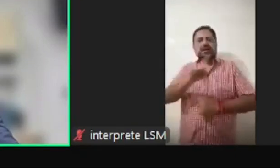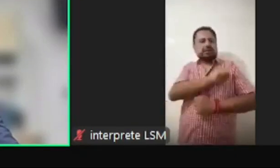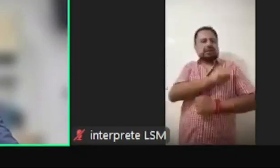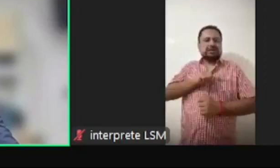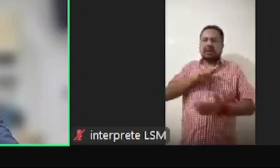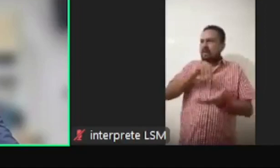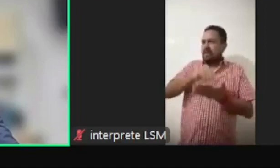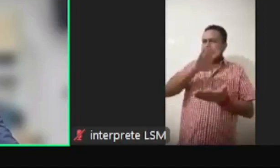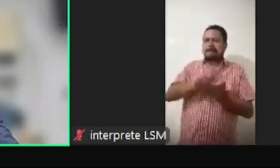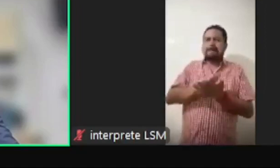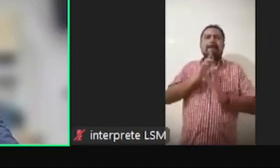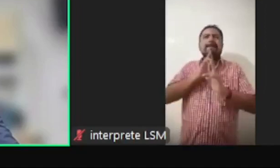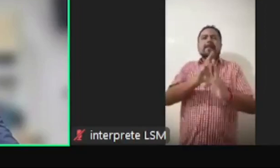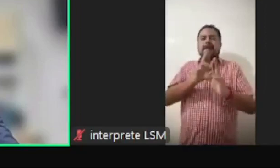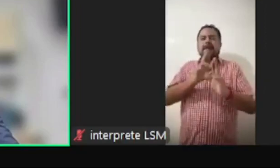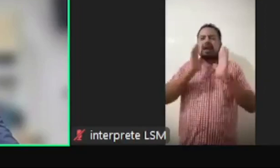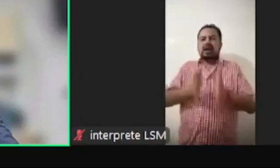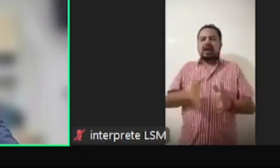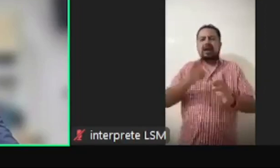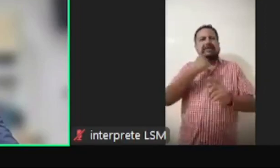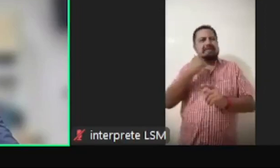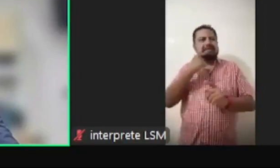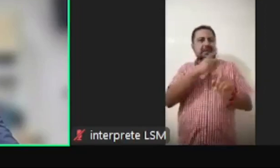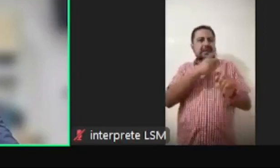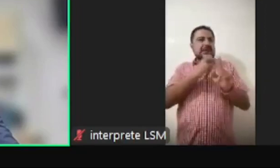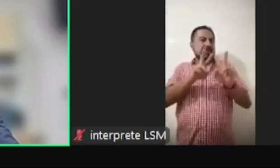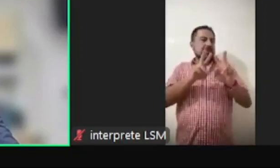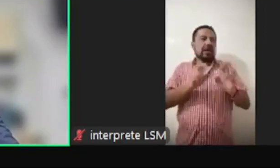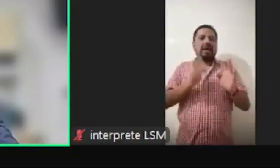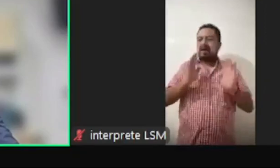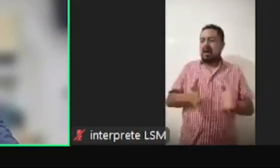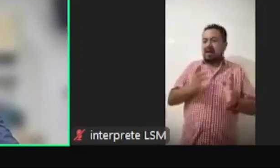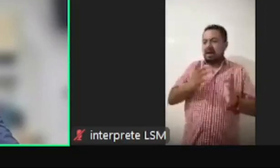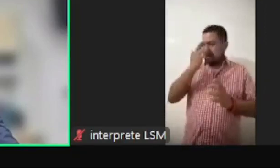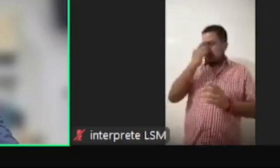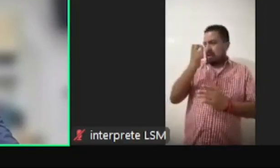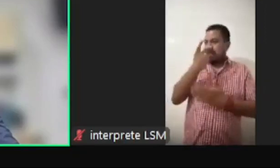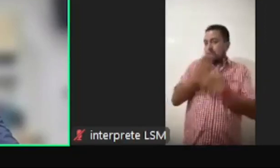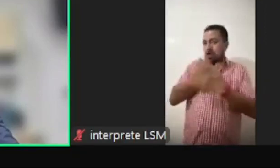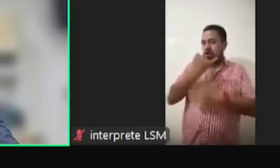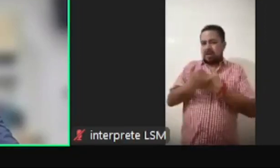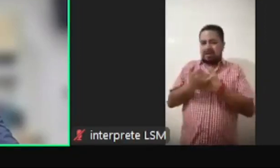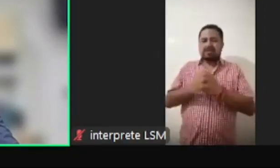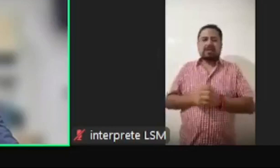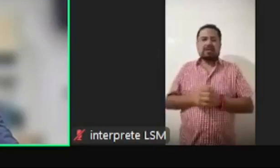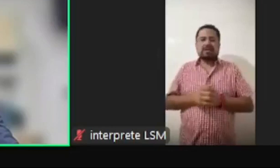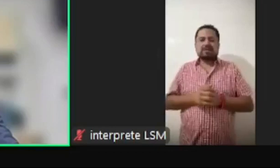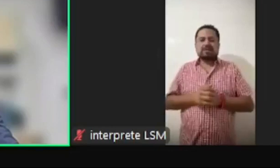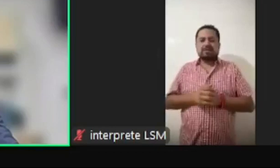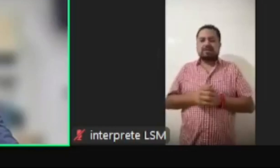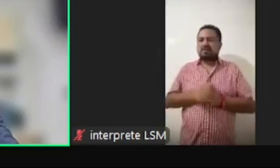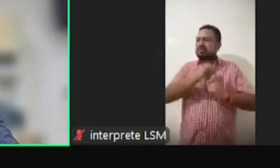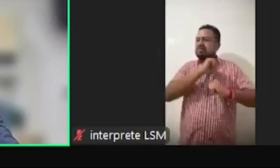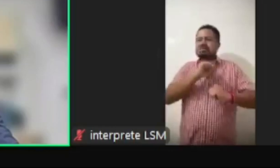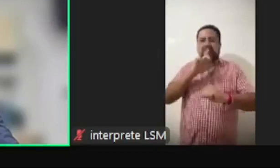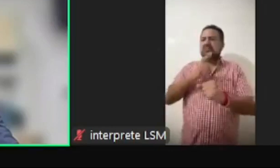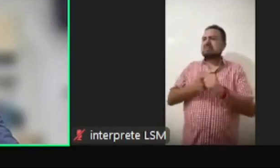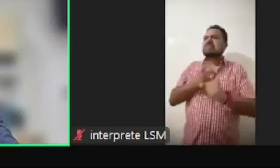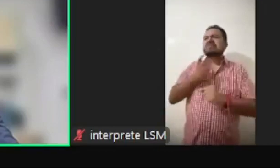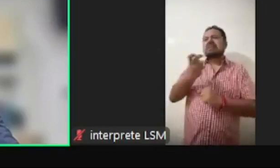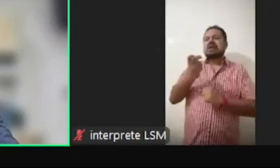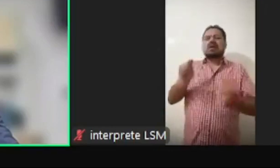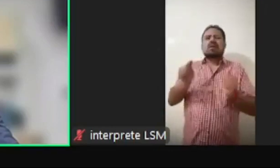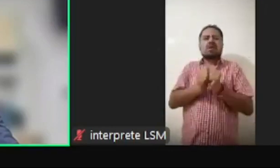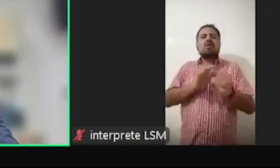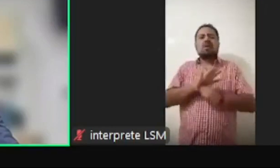fue materia de impugnación, ya que como se razona en el proyecto, los actores se duelen de la resolución con las que se les negó